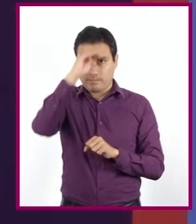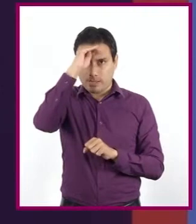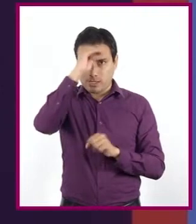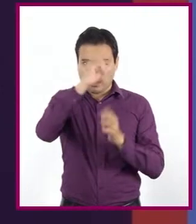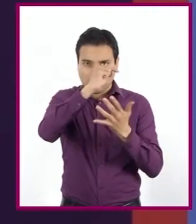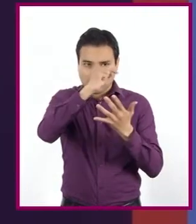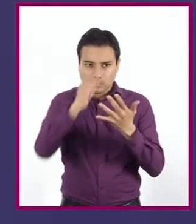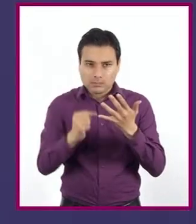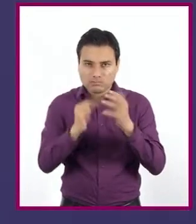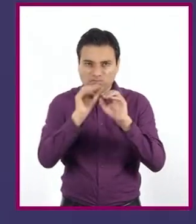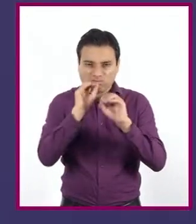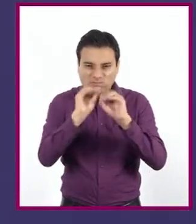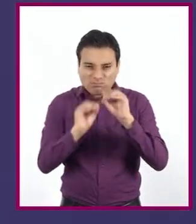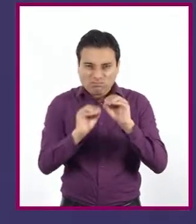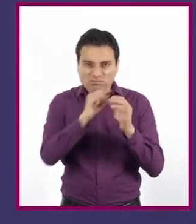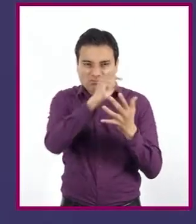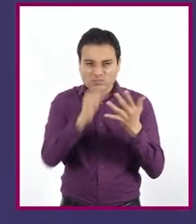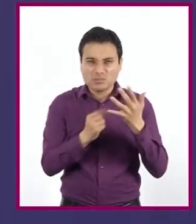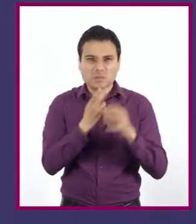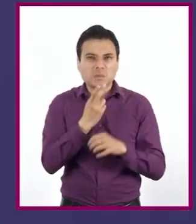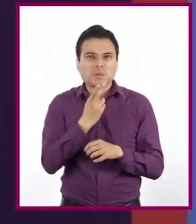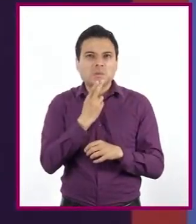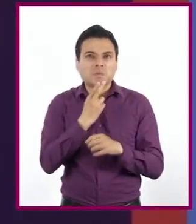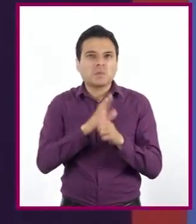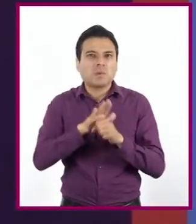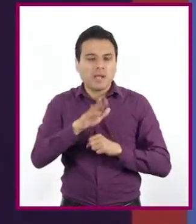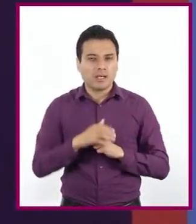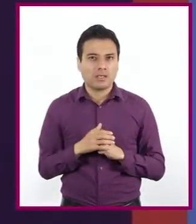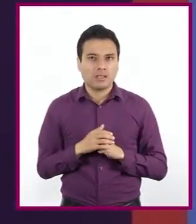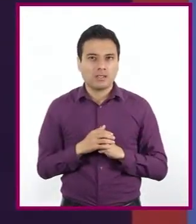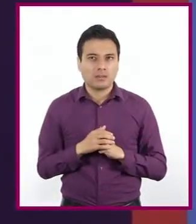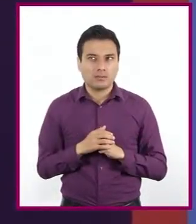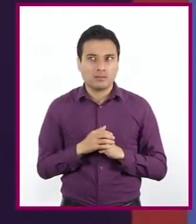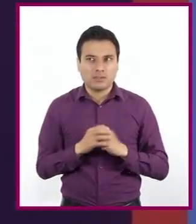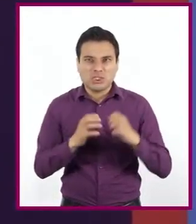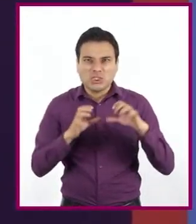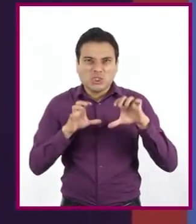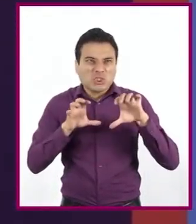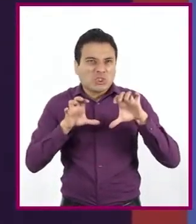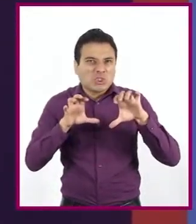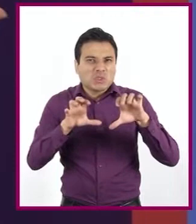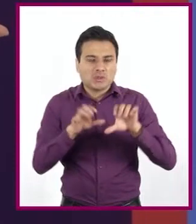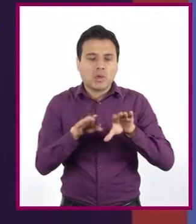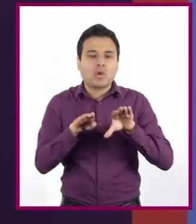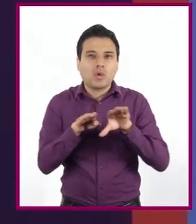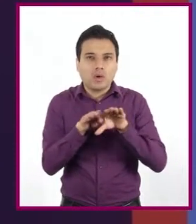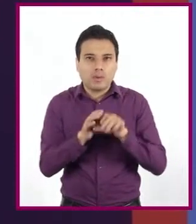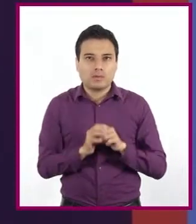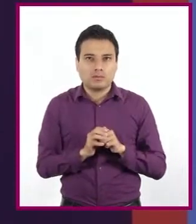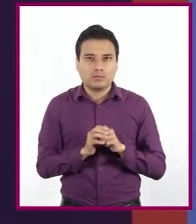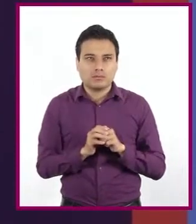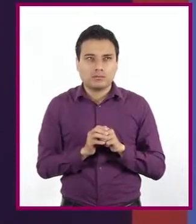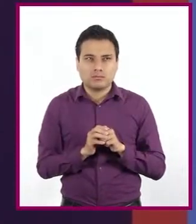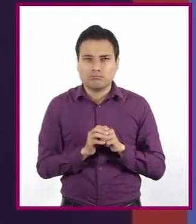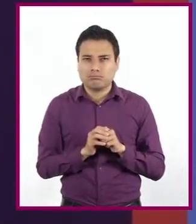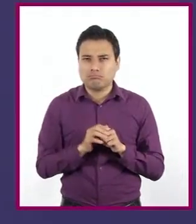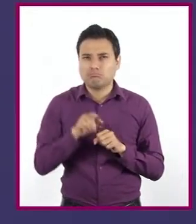podemos recrear ese bosque y además que sea tenebroso. ¿A ustedes qué se les